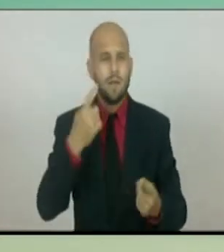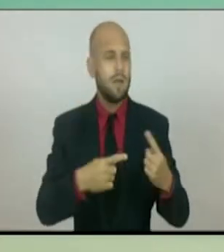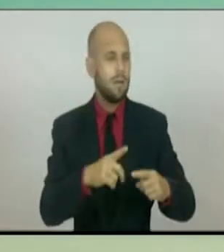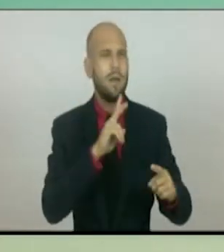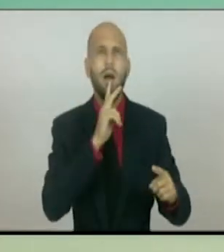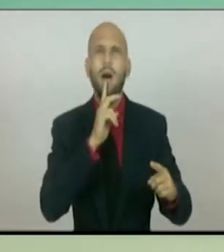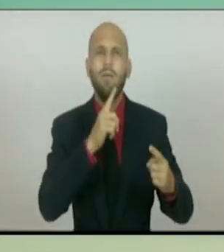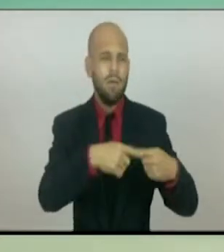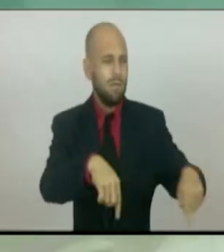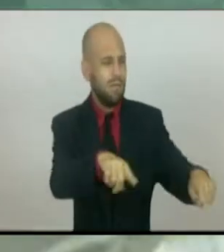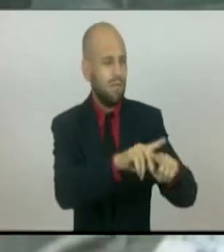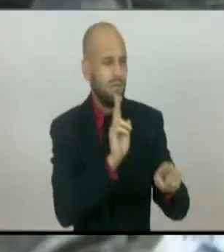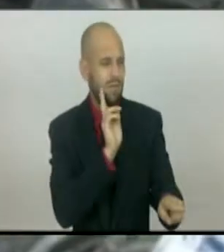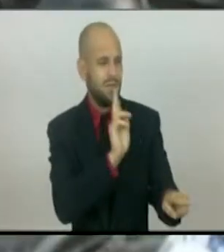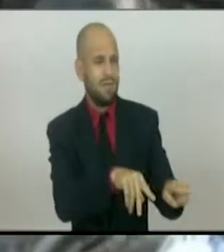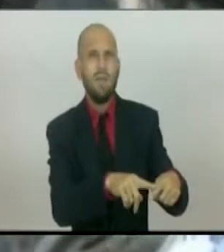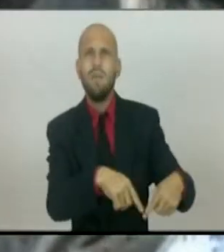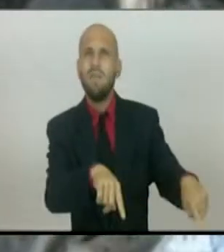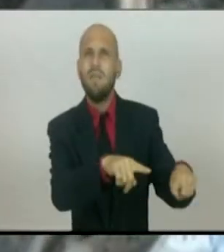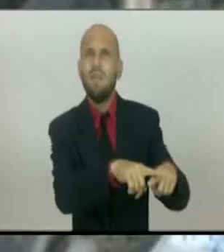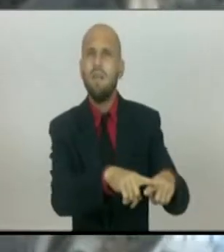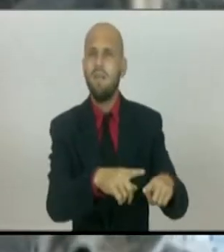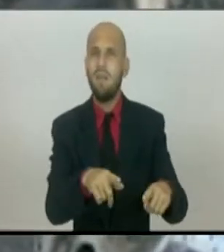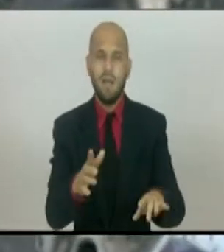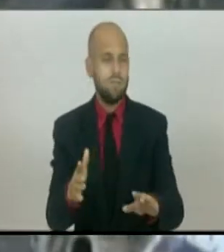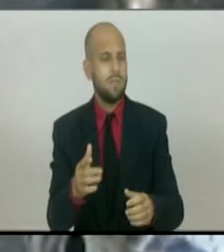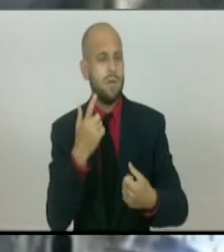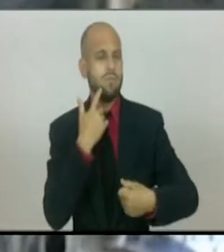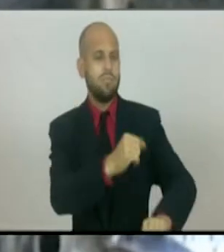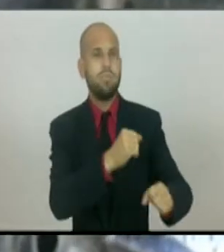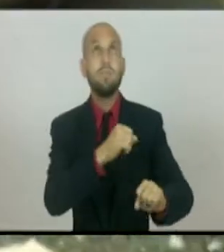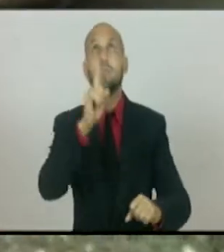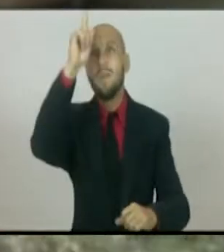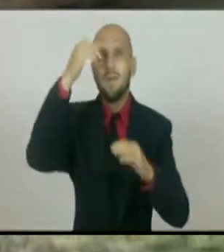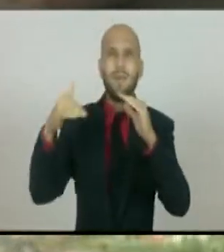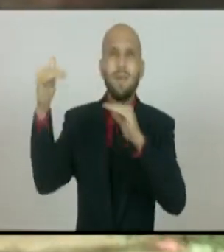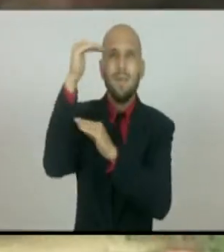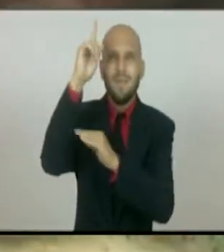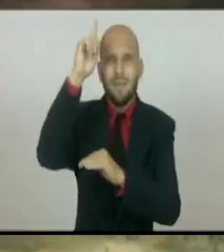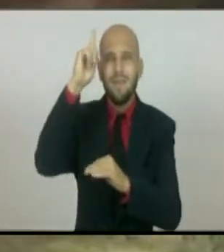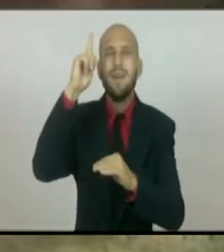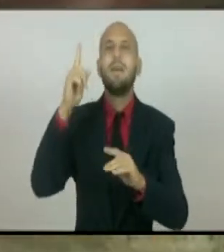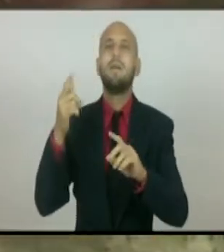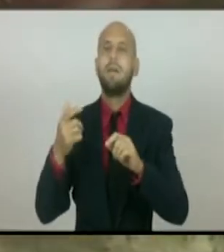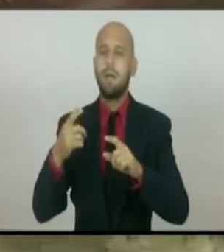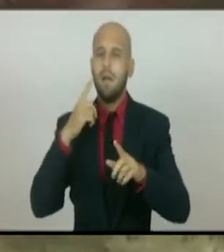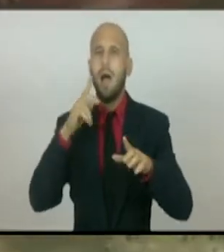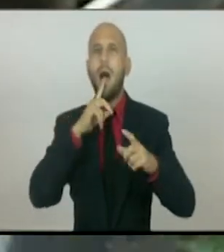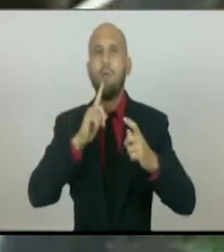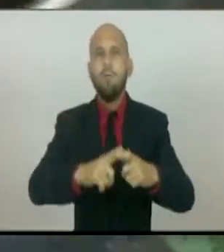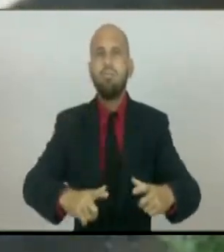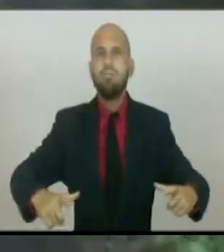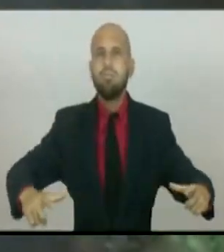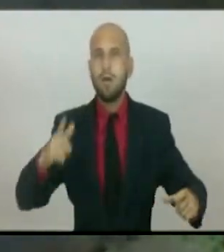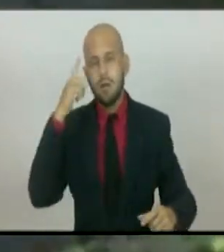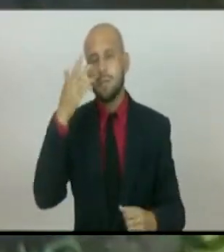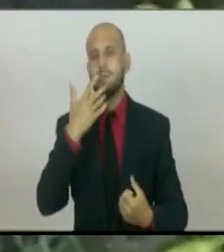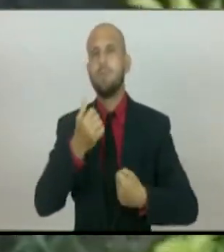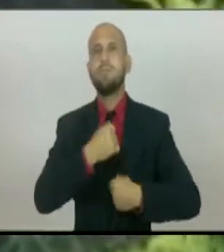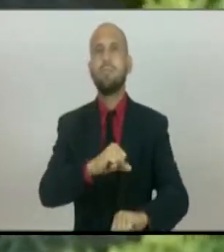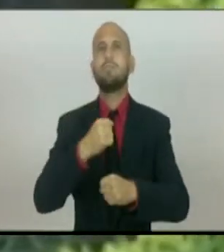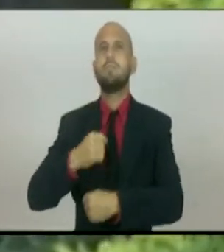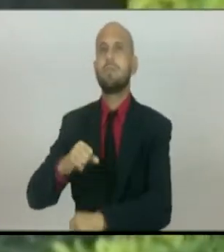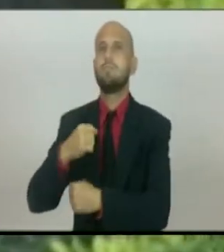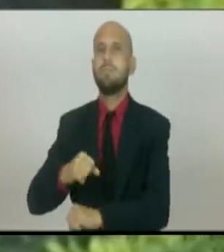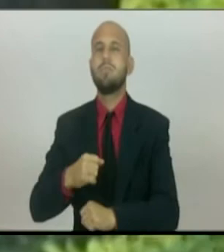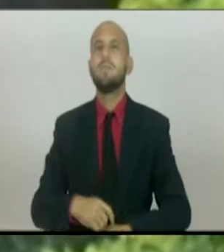la vivienda que puedan en un momento determinado acumular agua. Ya comienzan las lluvias, ya vamos entrando en un periodo de lluvia y es